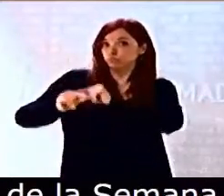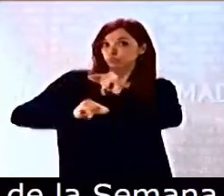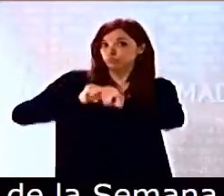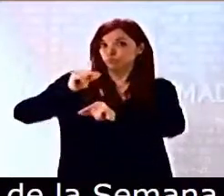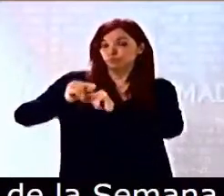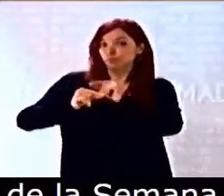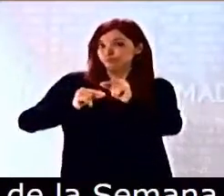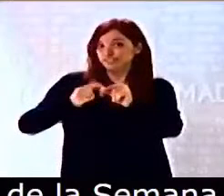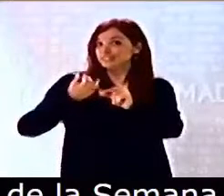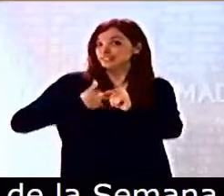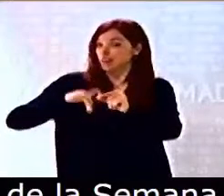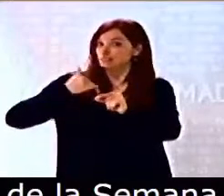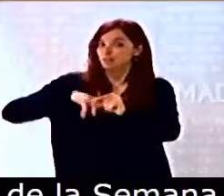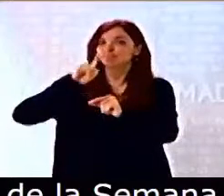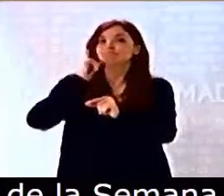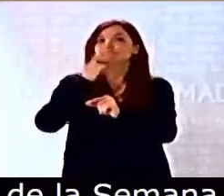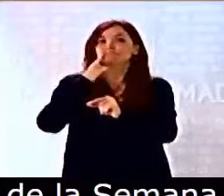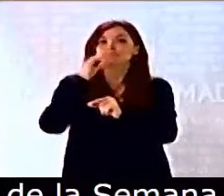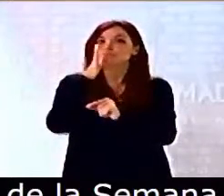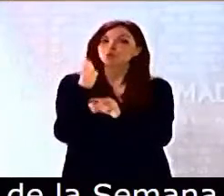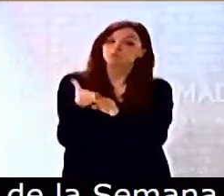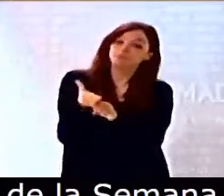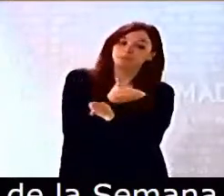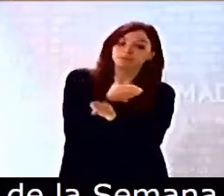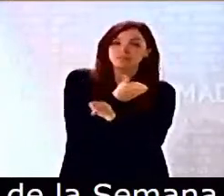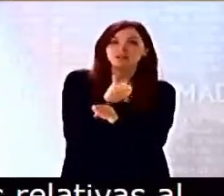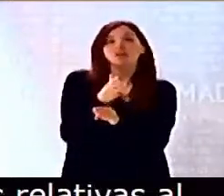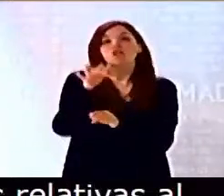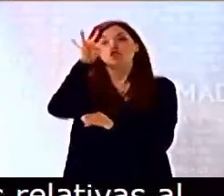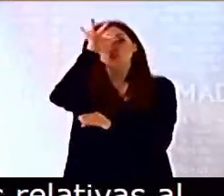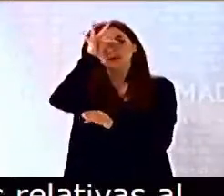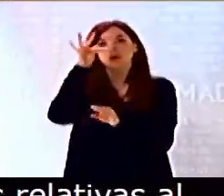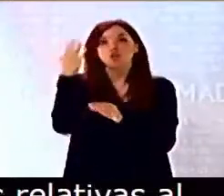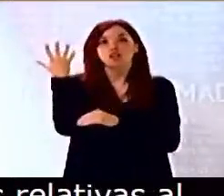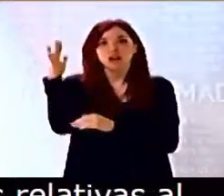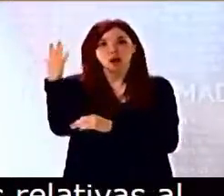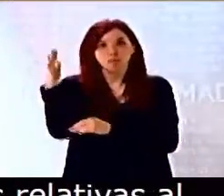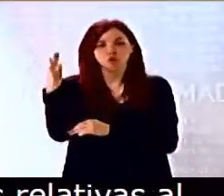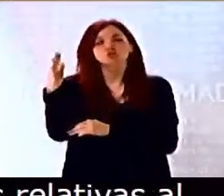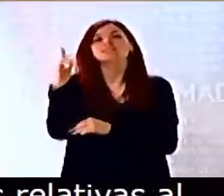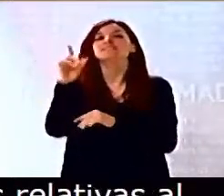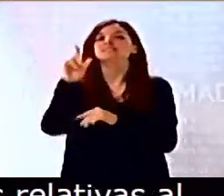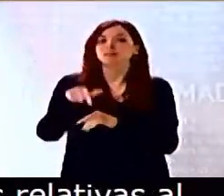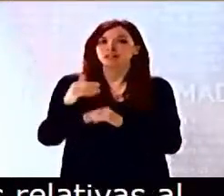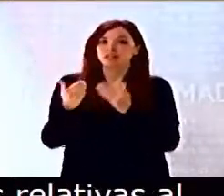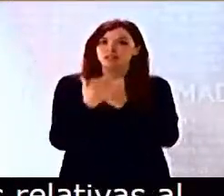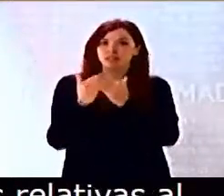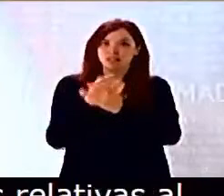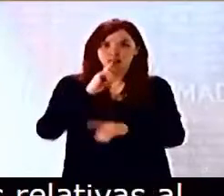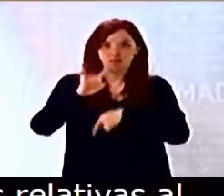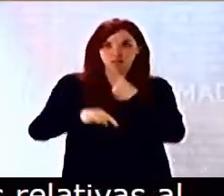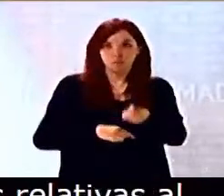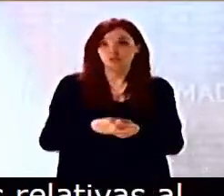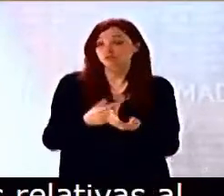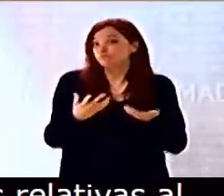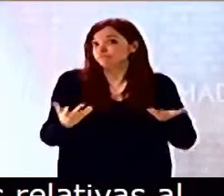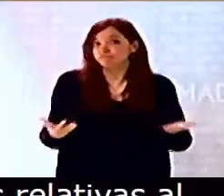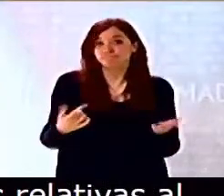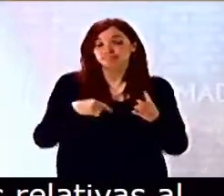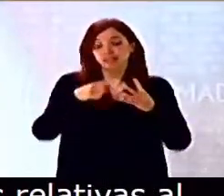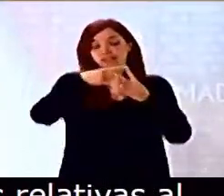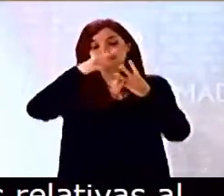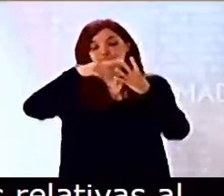relativas al Domingo de Ramos y días siguientes y, por lo tanto, los